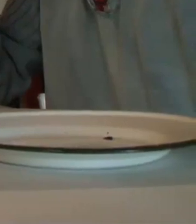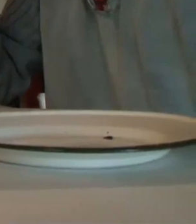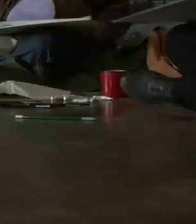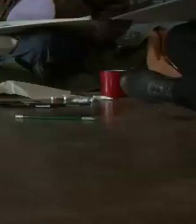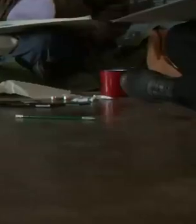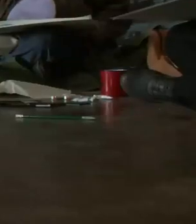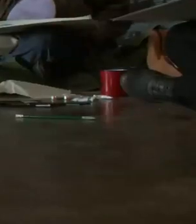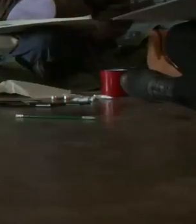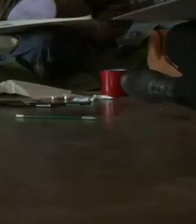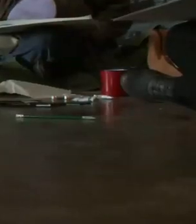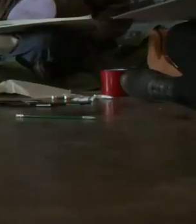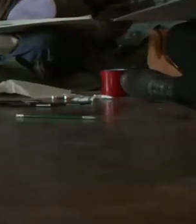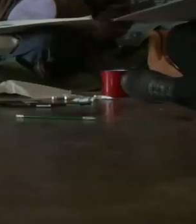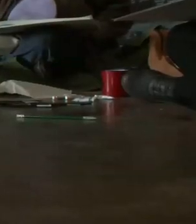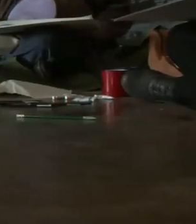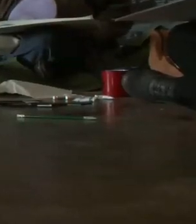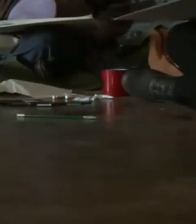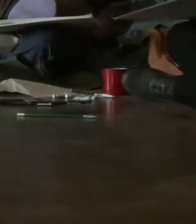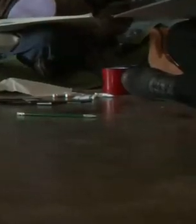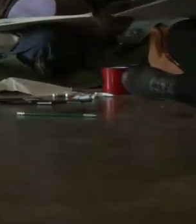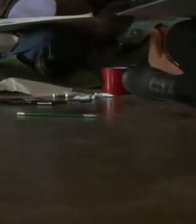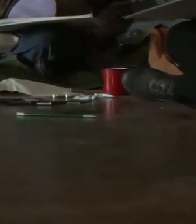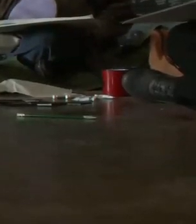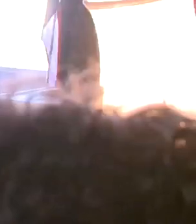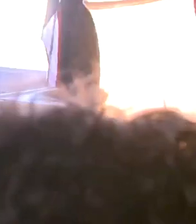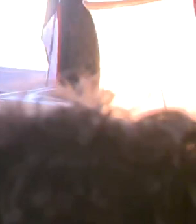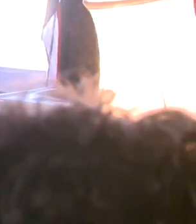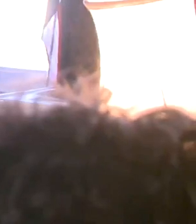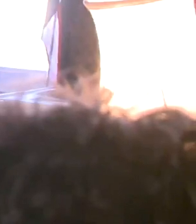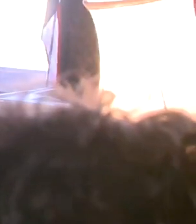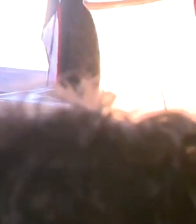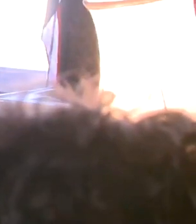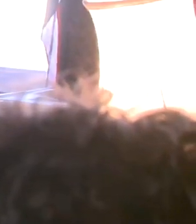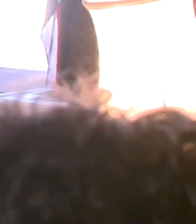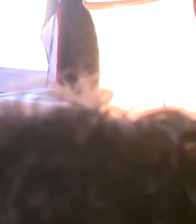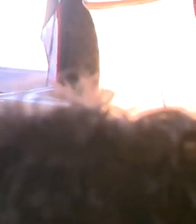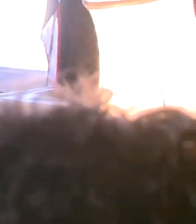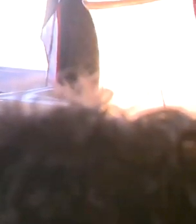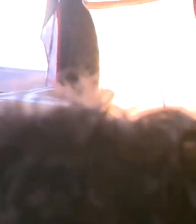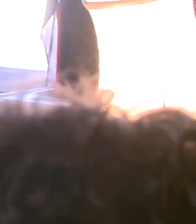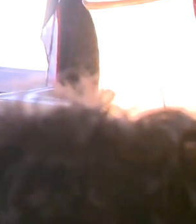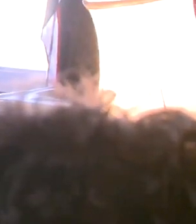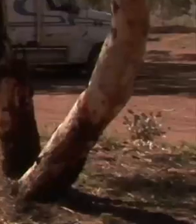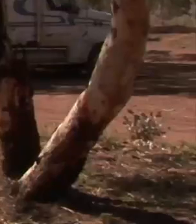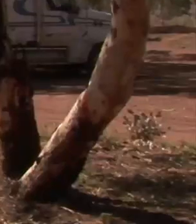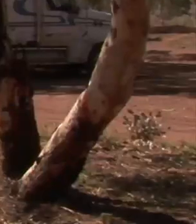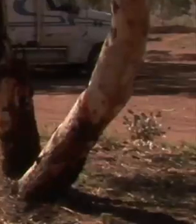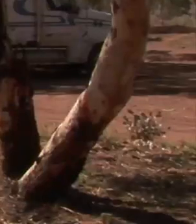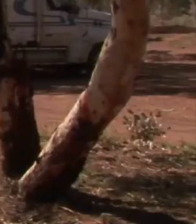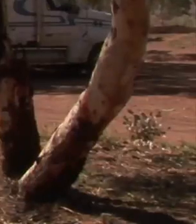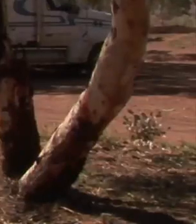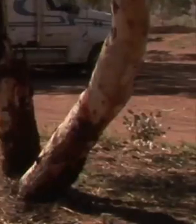has certain values that sit within it and certain ideals. It's a different sort of company and it can come with a